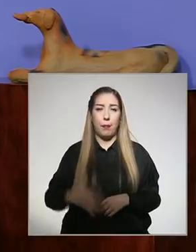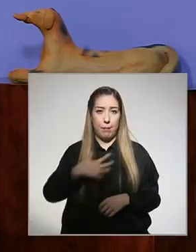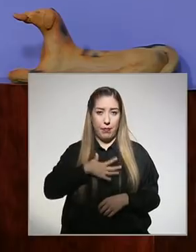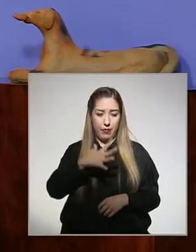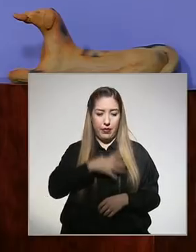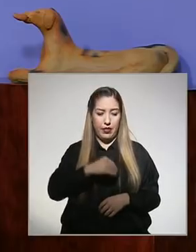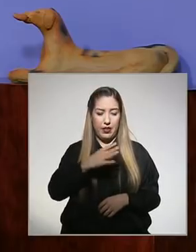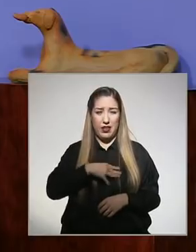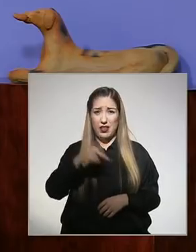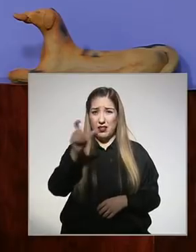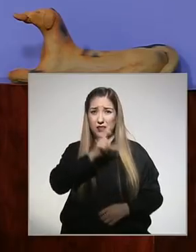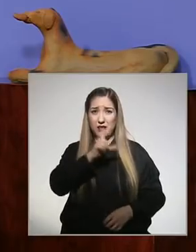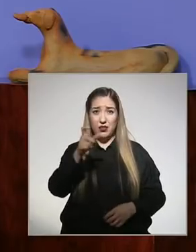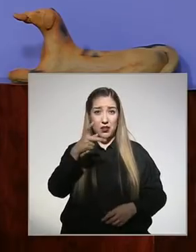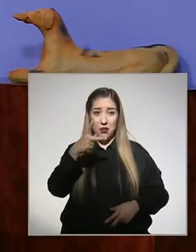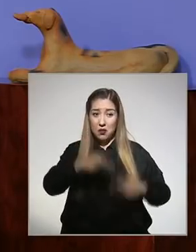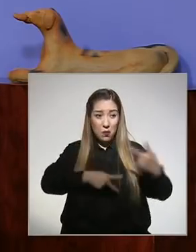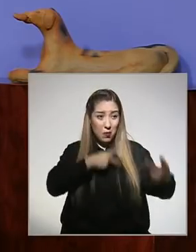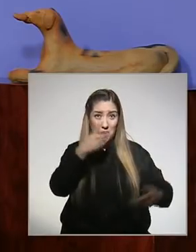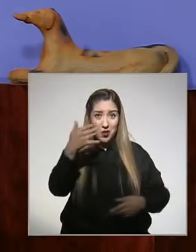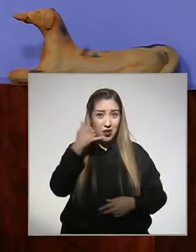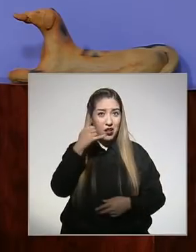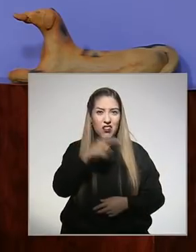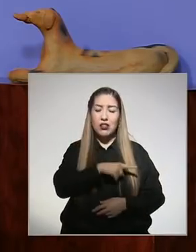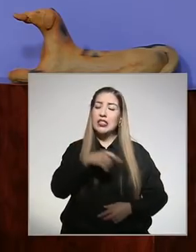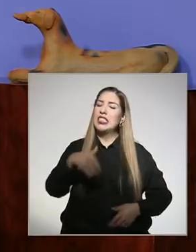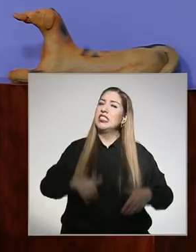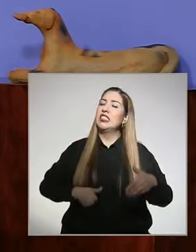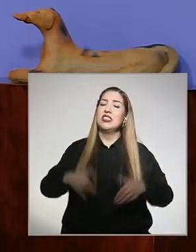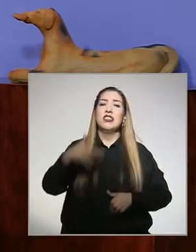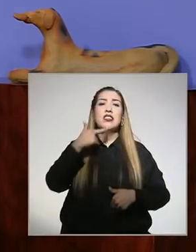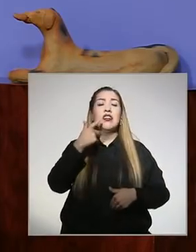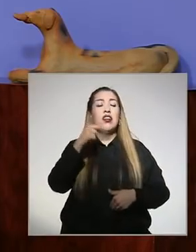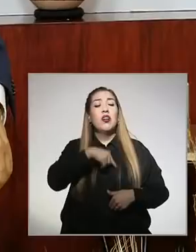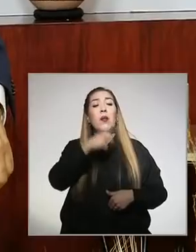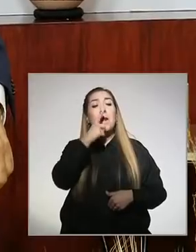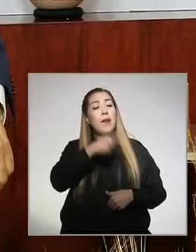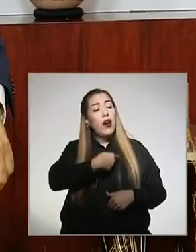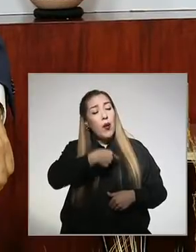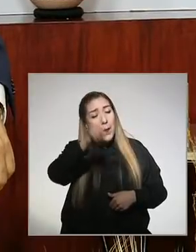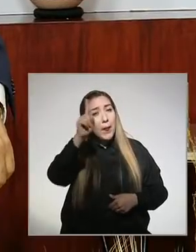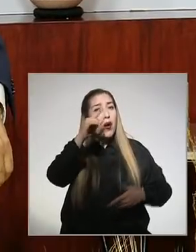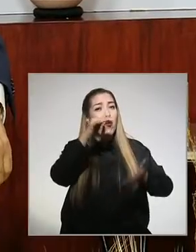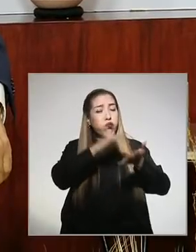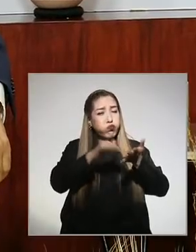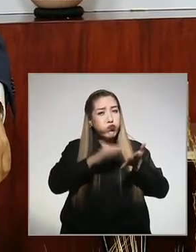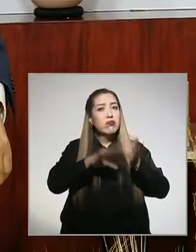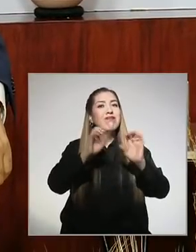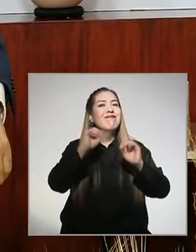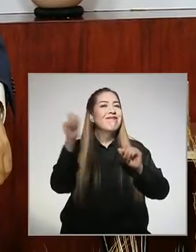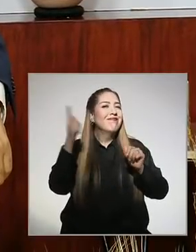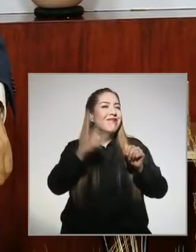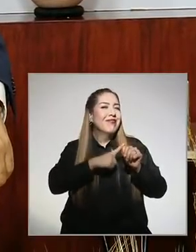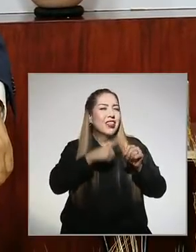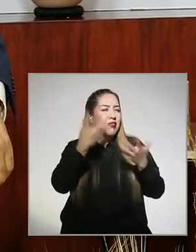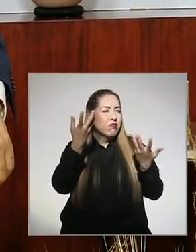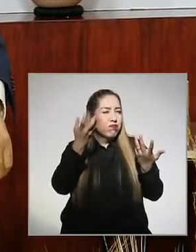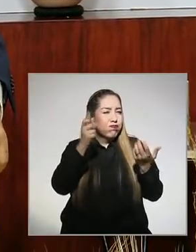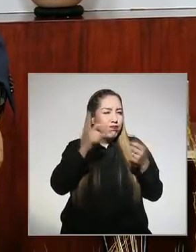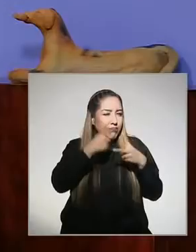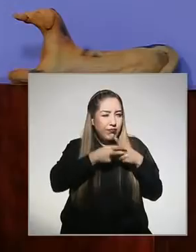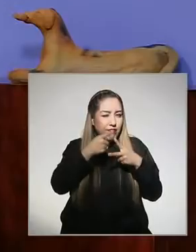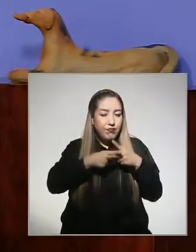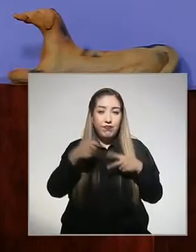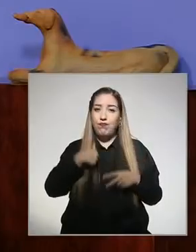se molesta cuando no le presta el celular. Mejor la pongo a leer algo o a resolver problemas matemáticos. No me gusta darle el celular